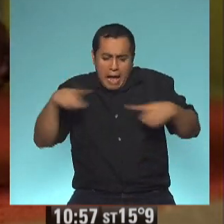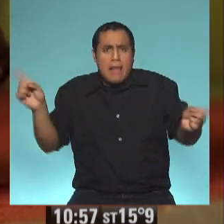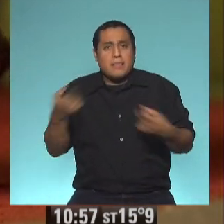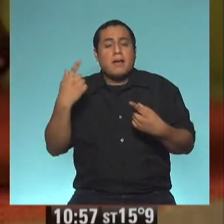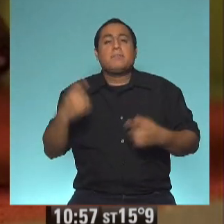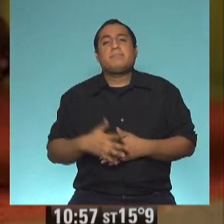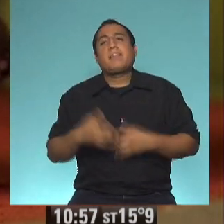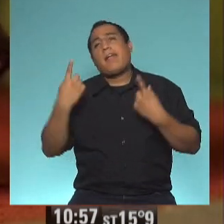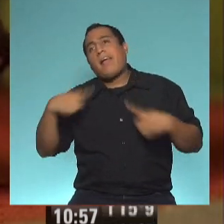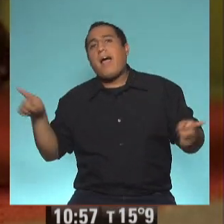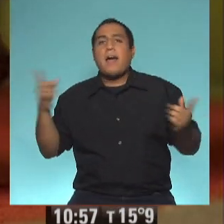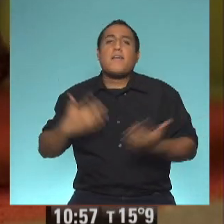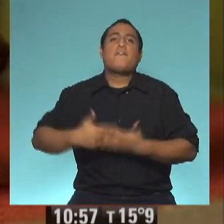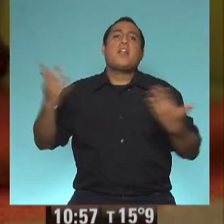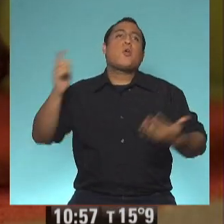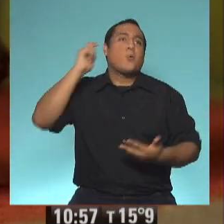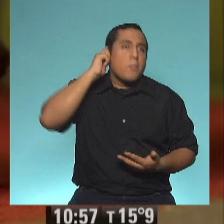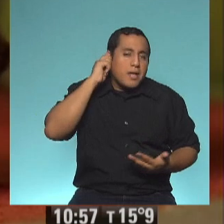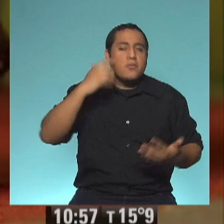que lo cumpla